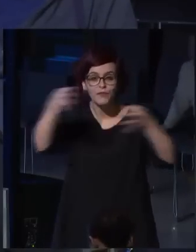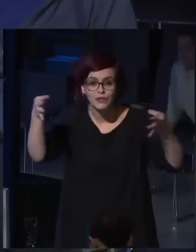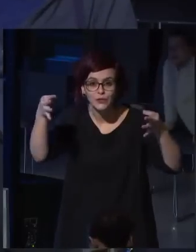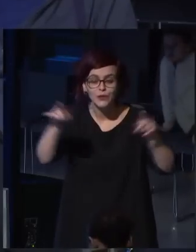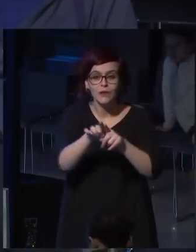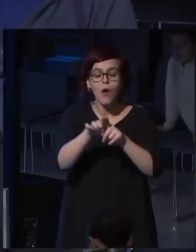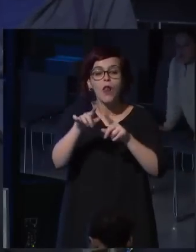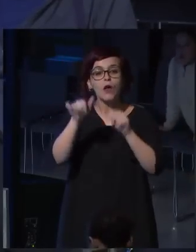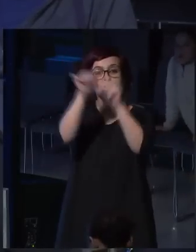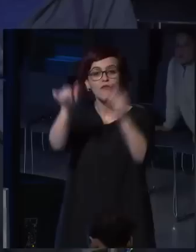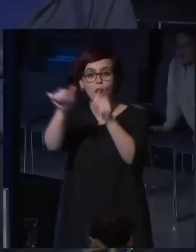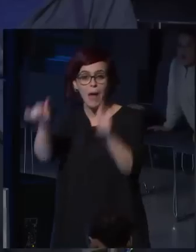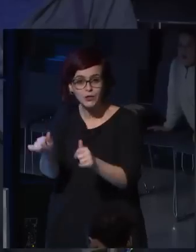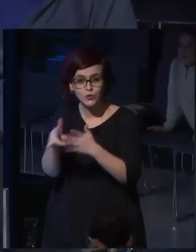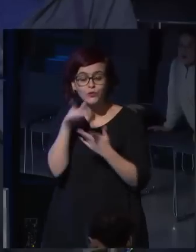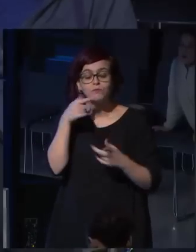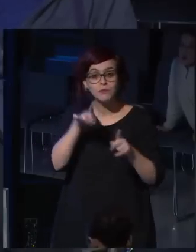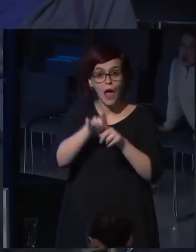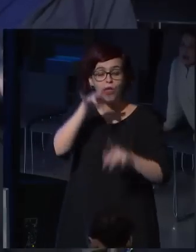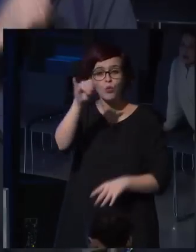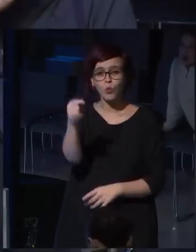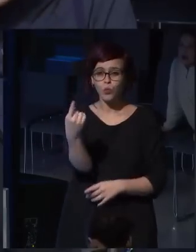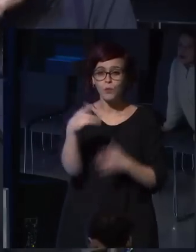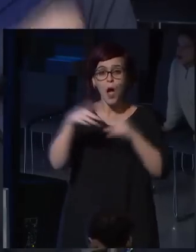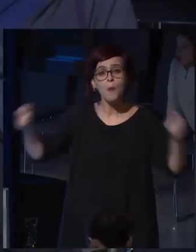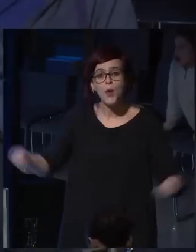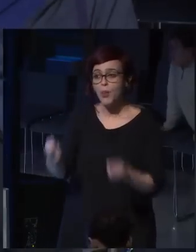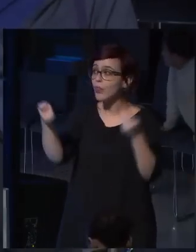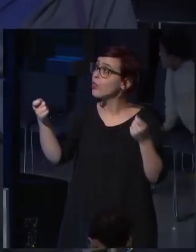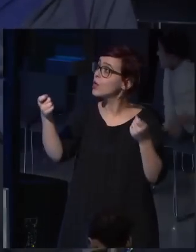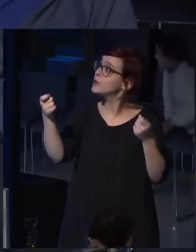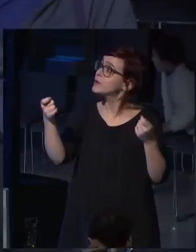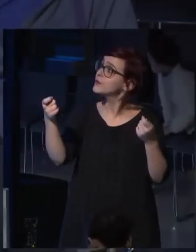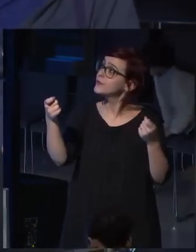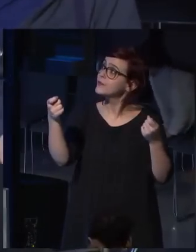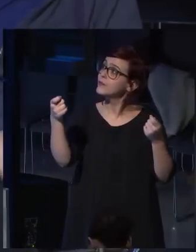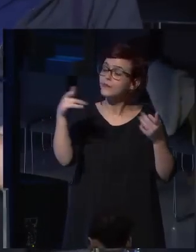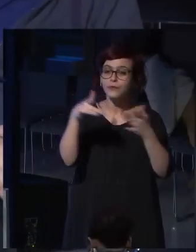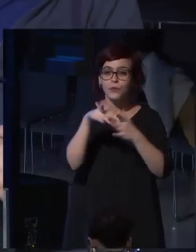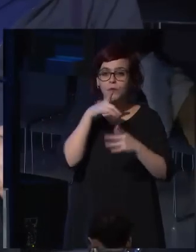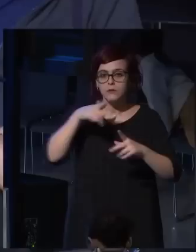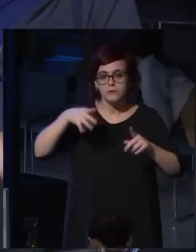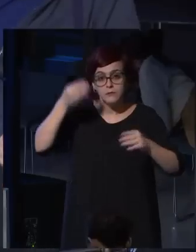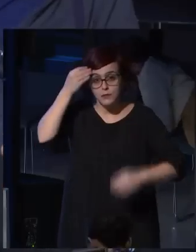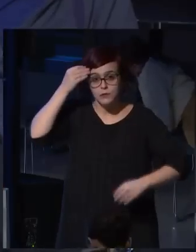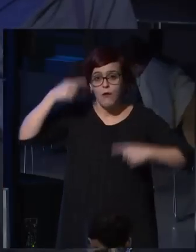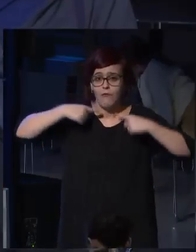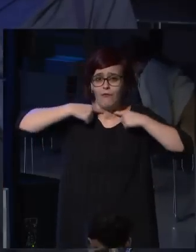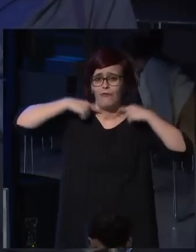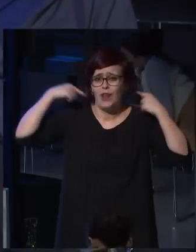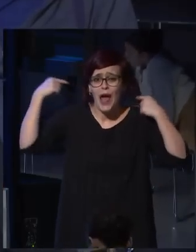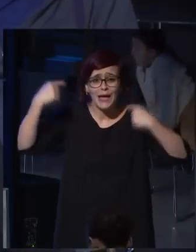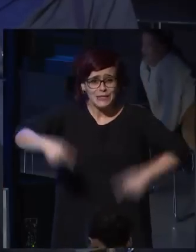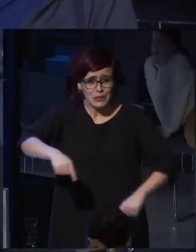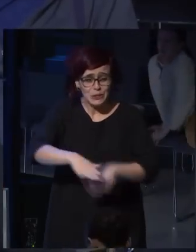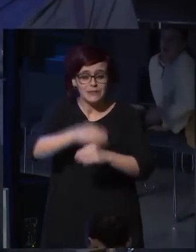mundo de los formatos. Hay una promoción, yo creo que debe ser el mayor fracaso en la